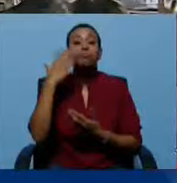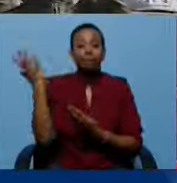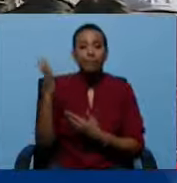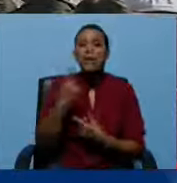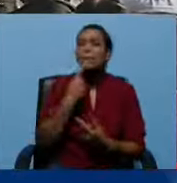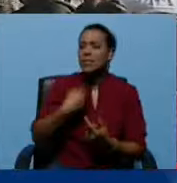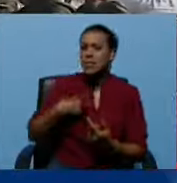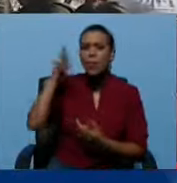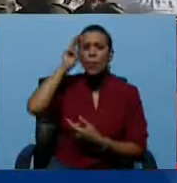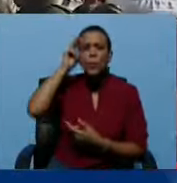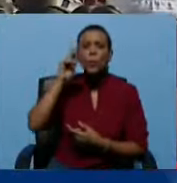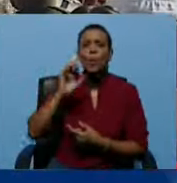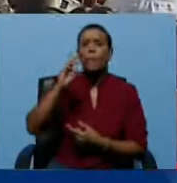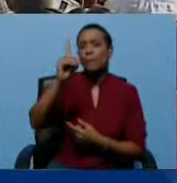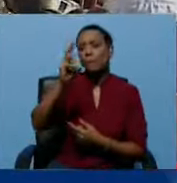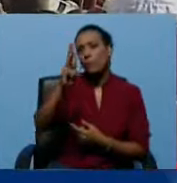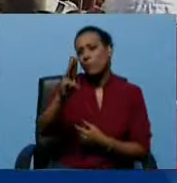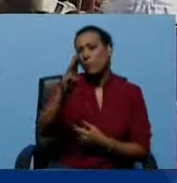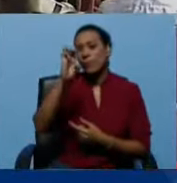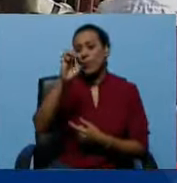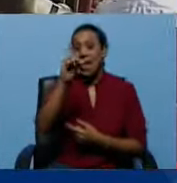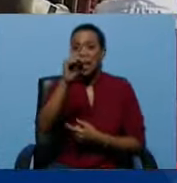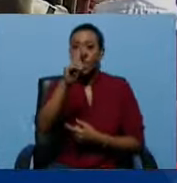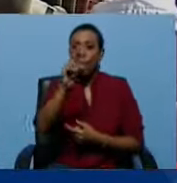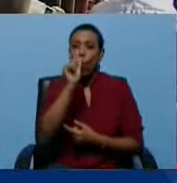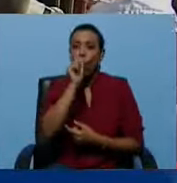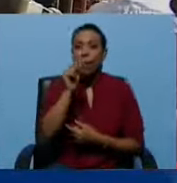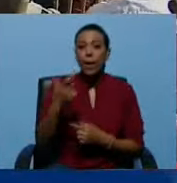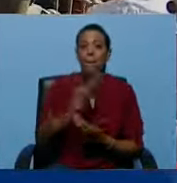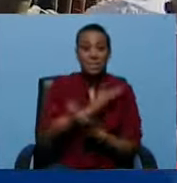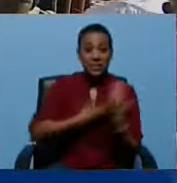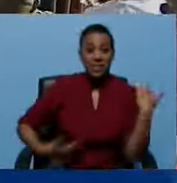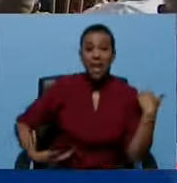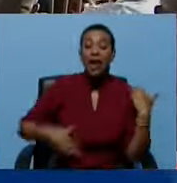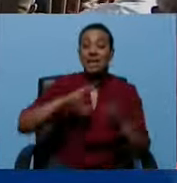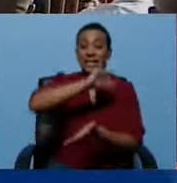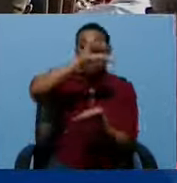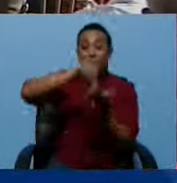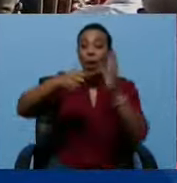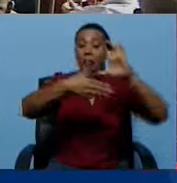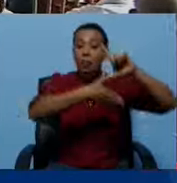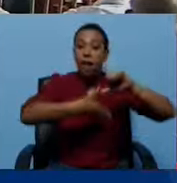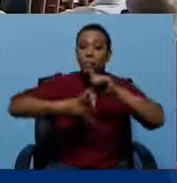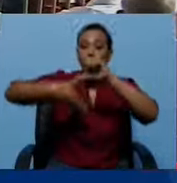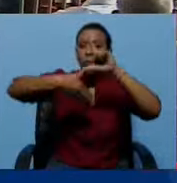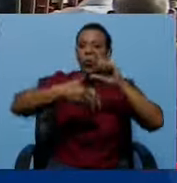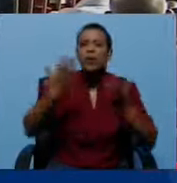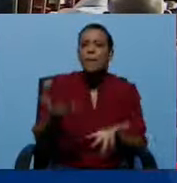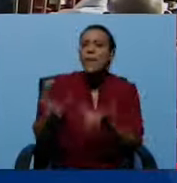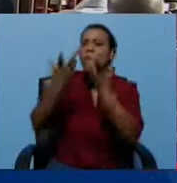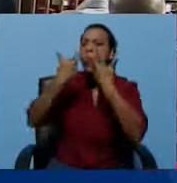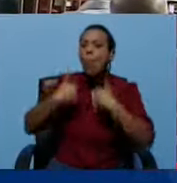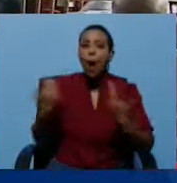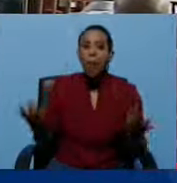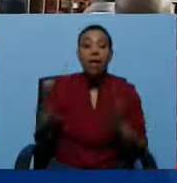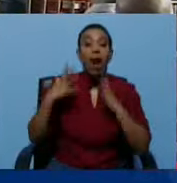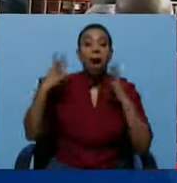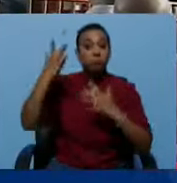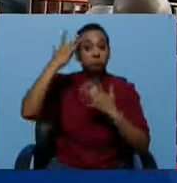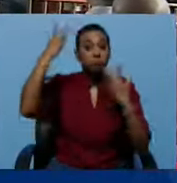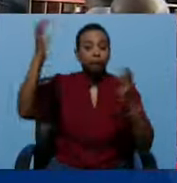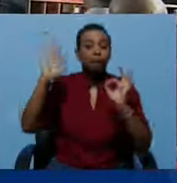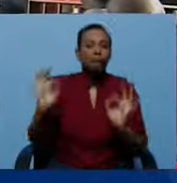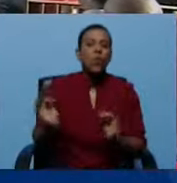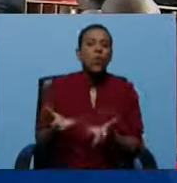me dice el profesor Pedro Calzadilla, presidente del Centro Latinoamericano Rómulo Gallegos, el gran